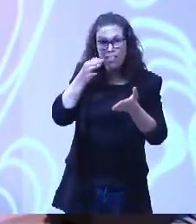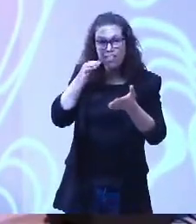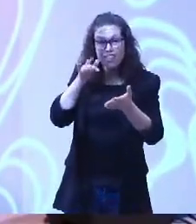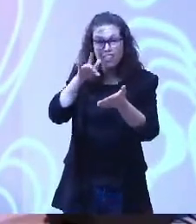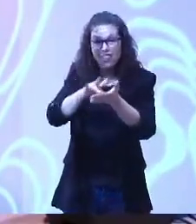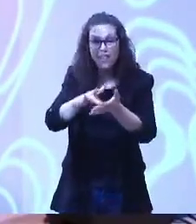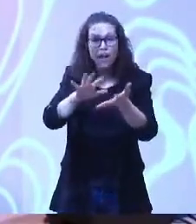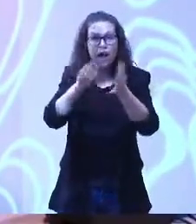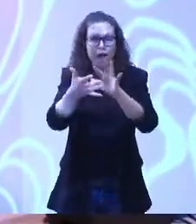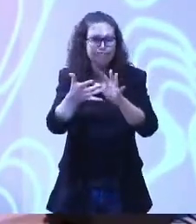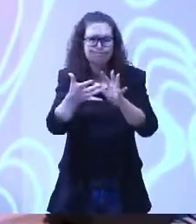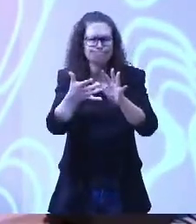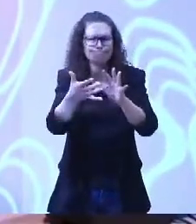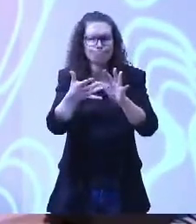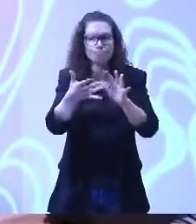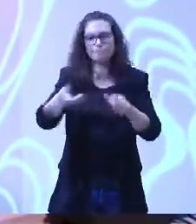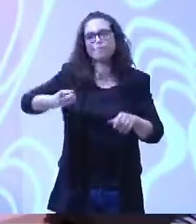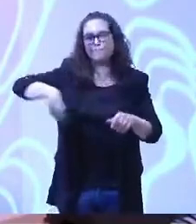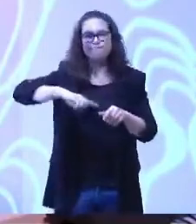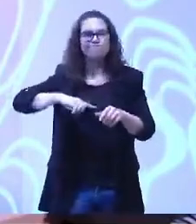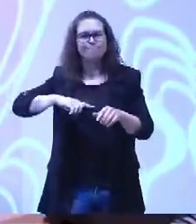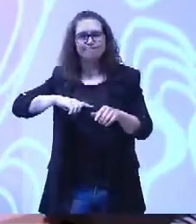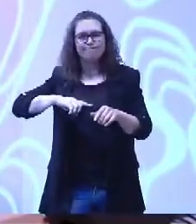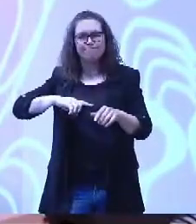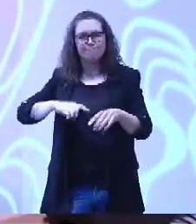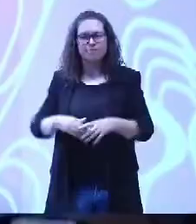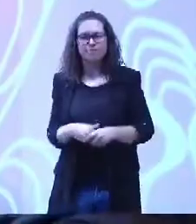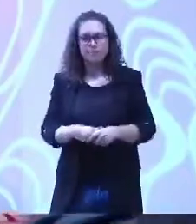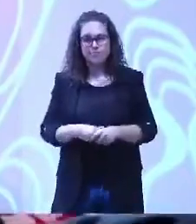Nosotros, y lo digo con todo el respeto,